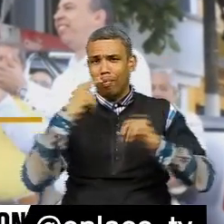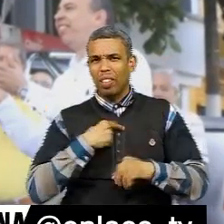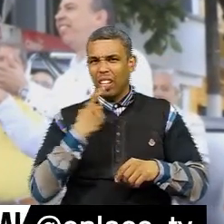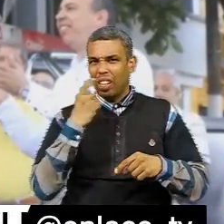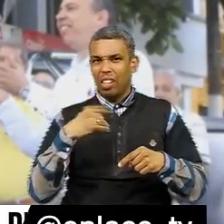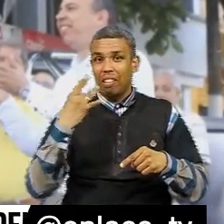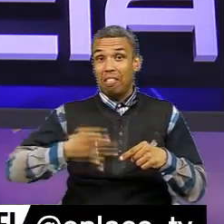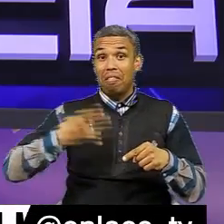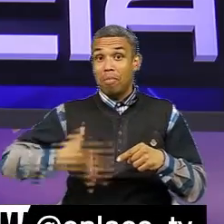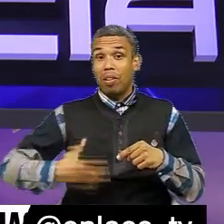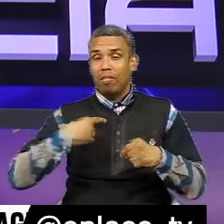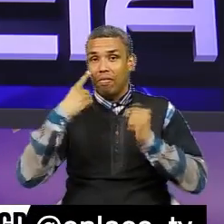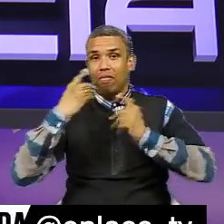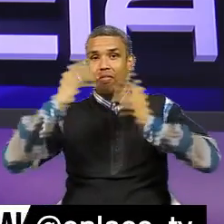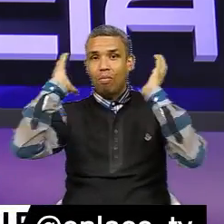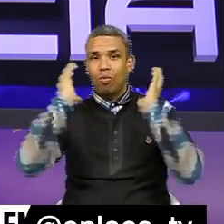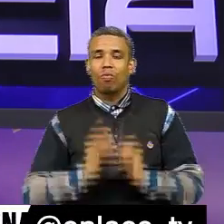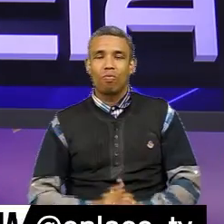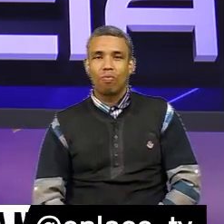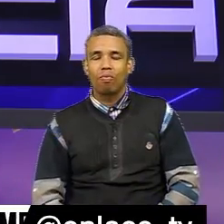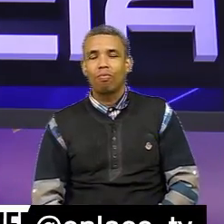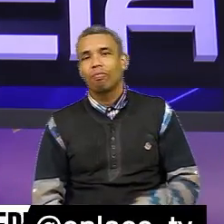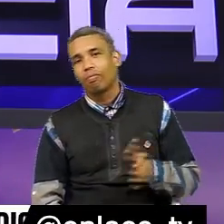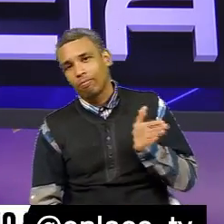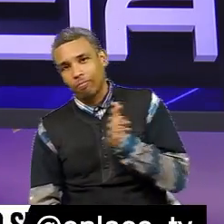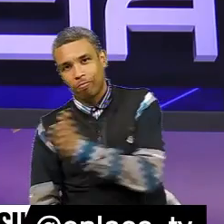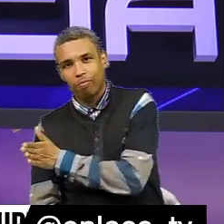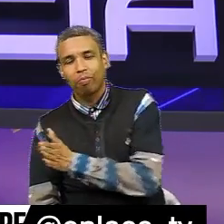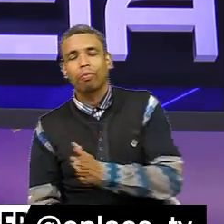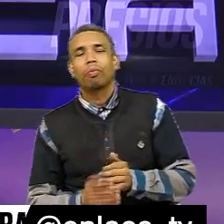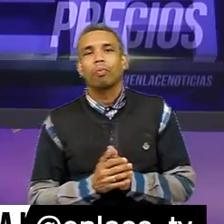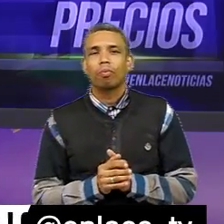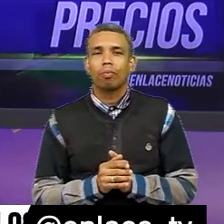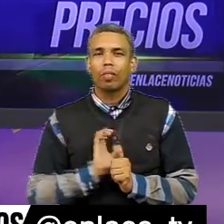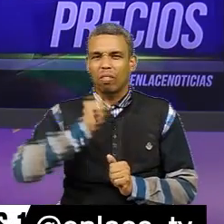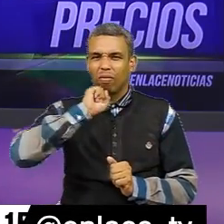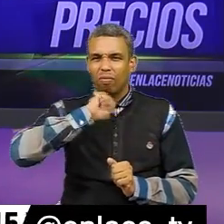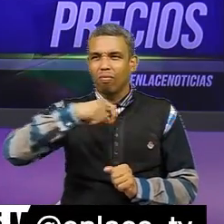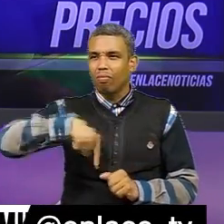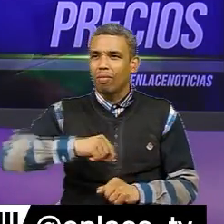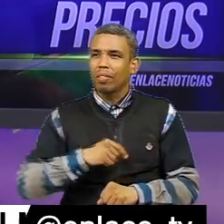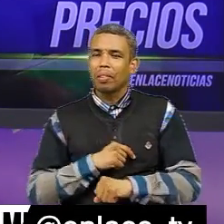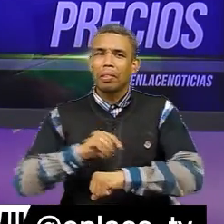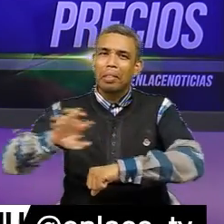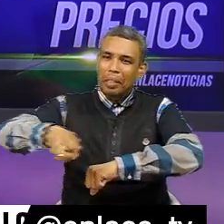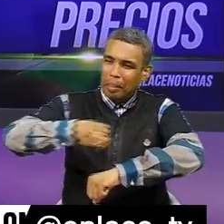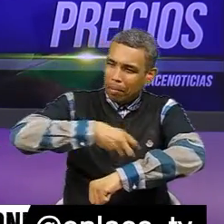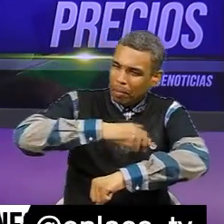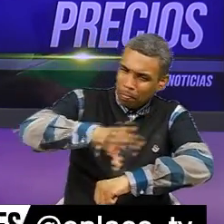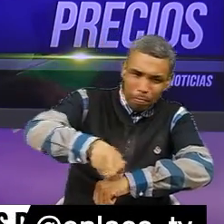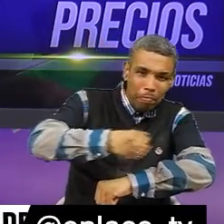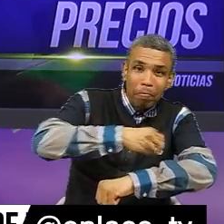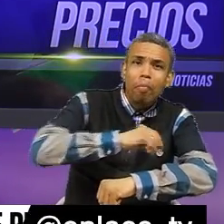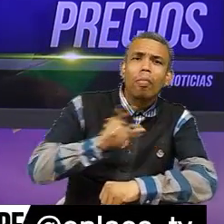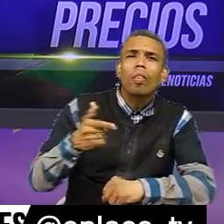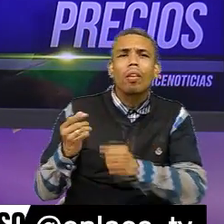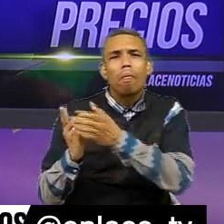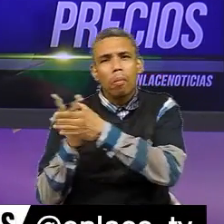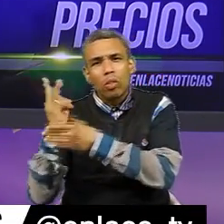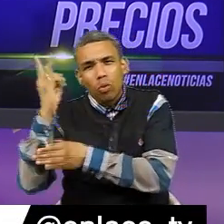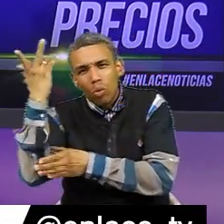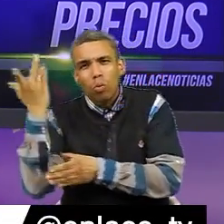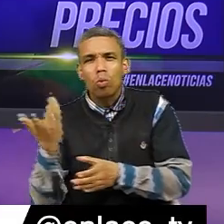región. En otras noticias, plazas de mercado de Barranca Bermeja se encuentran en aprietos económicos por alzas en